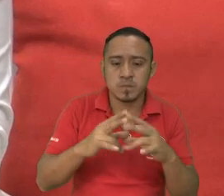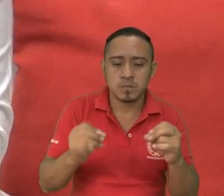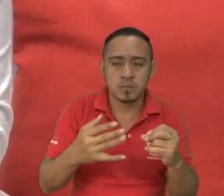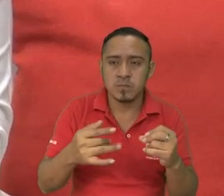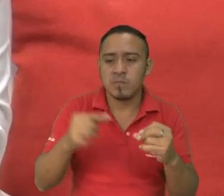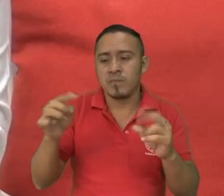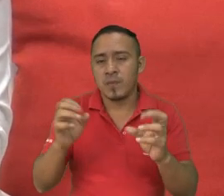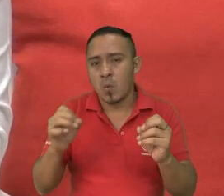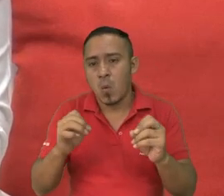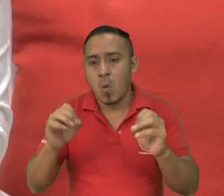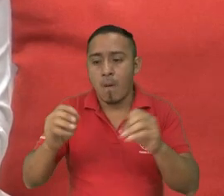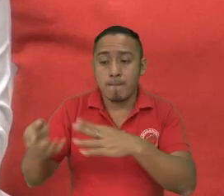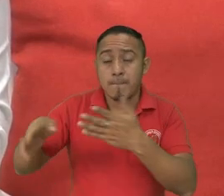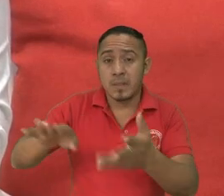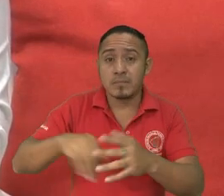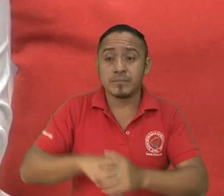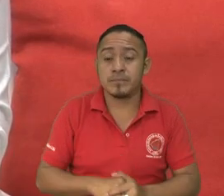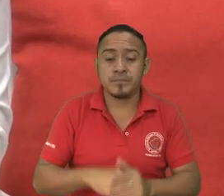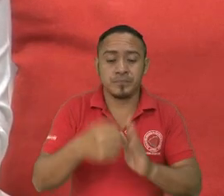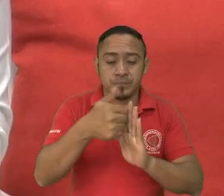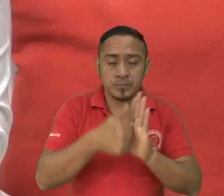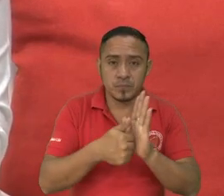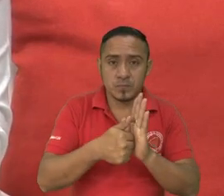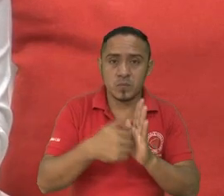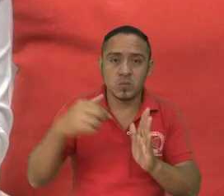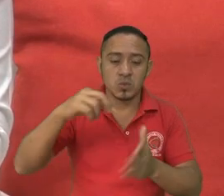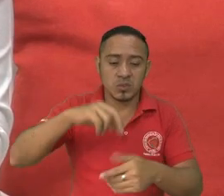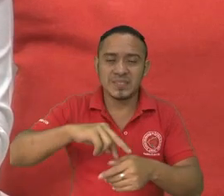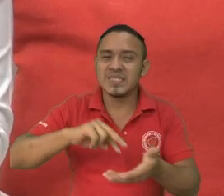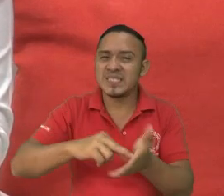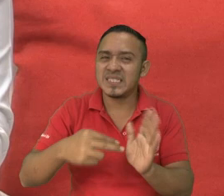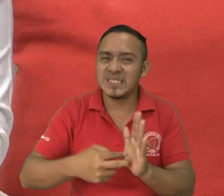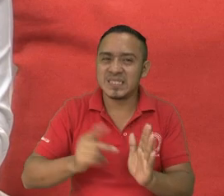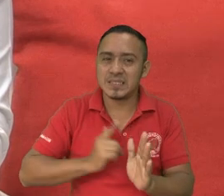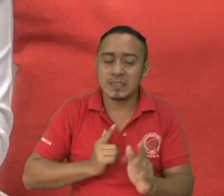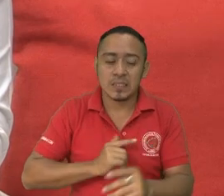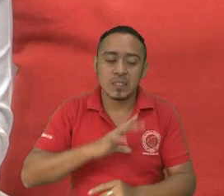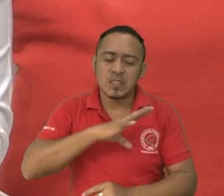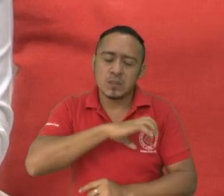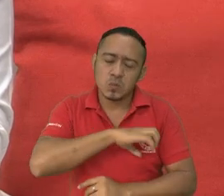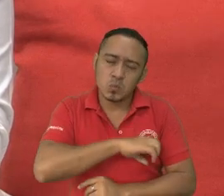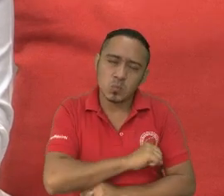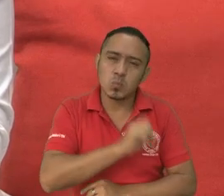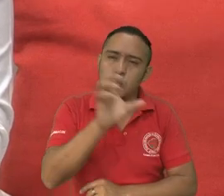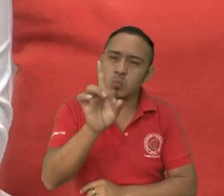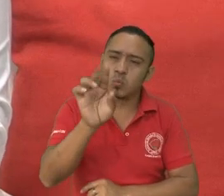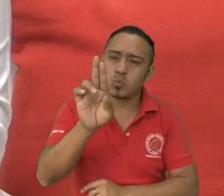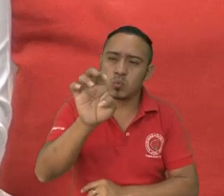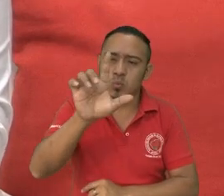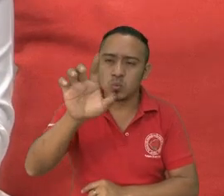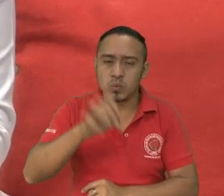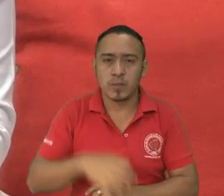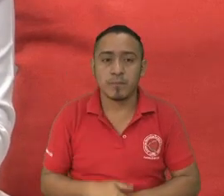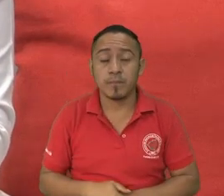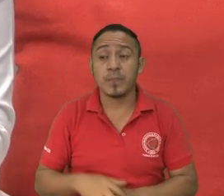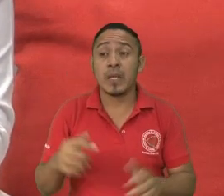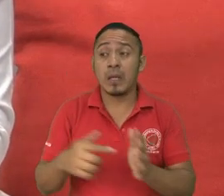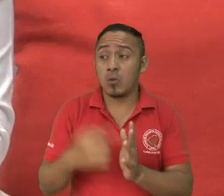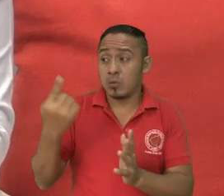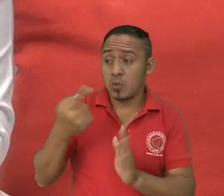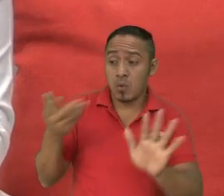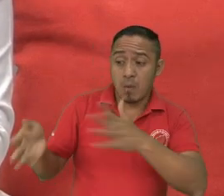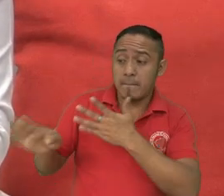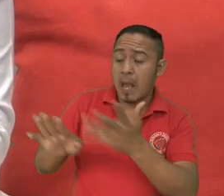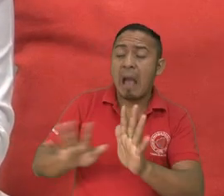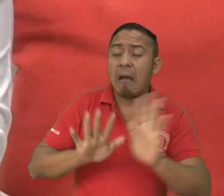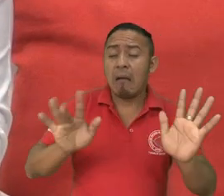ese momento los niños presentan un duelo, por la separación. Un duelo no es solo cuando se le muere un ser